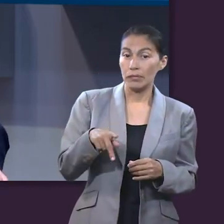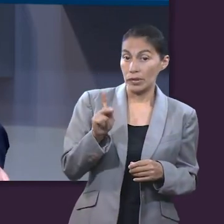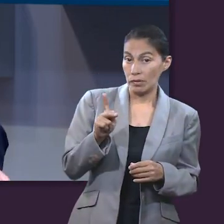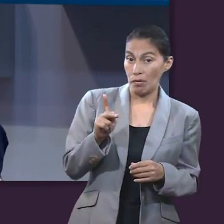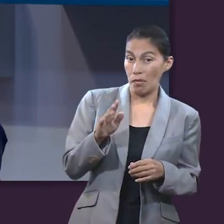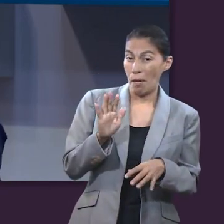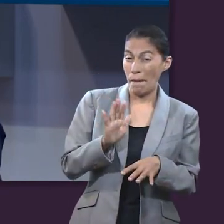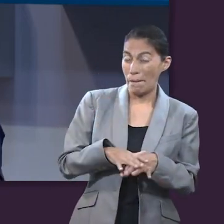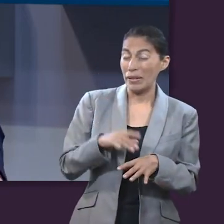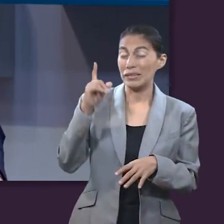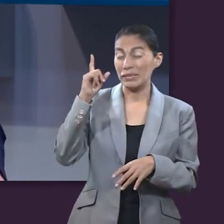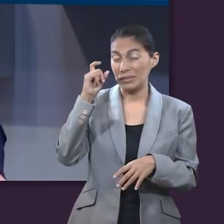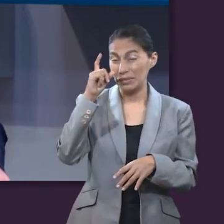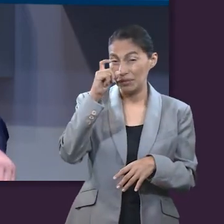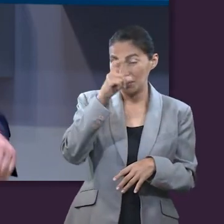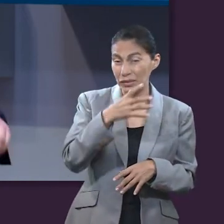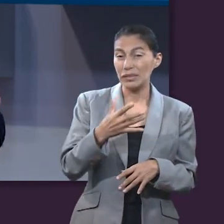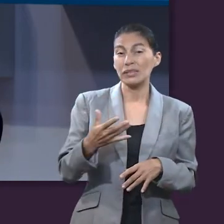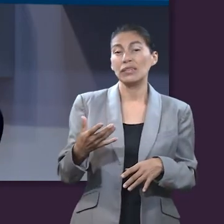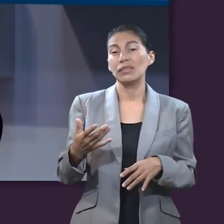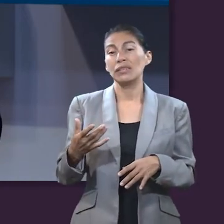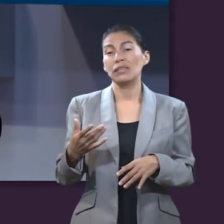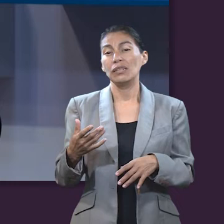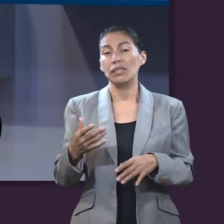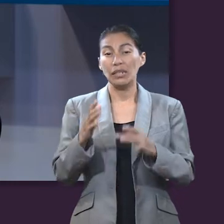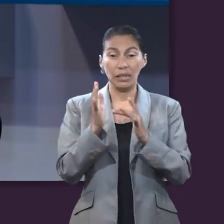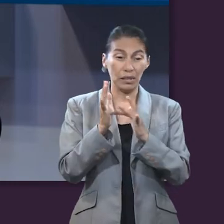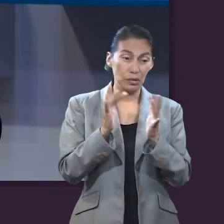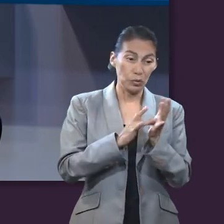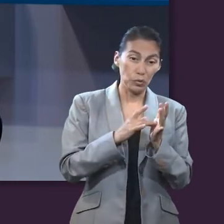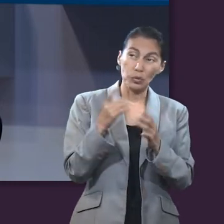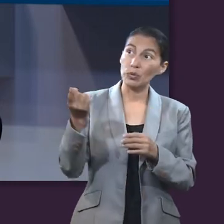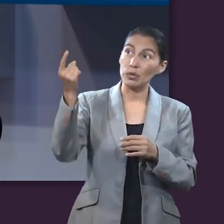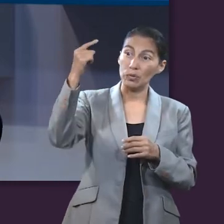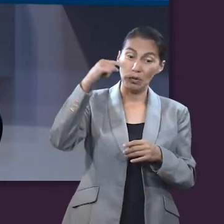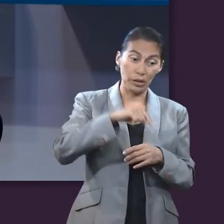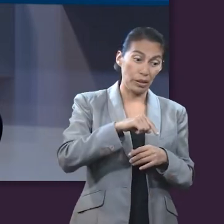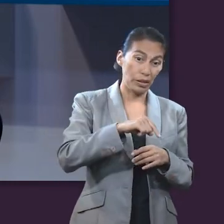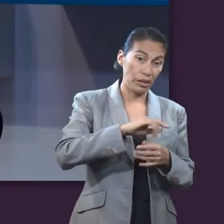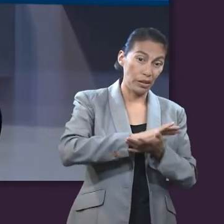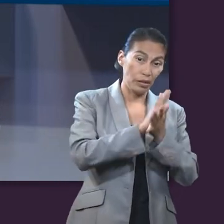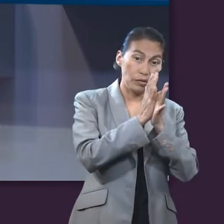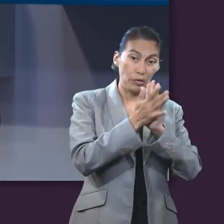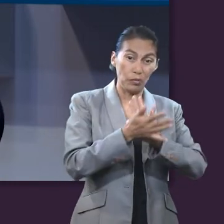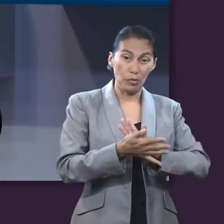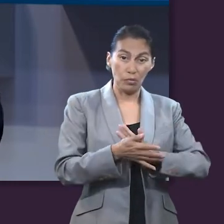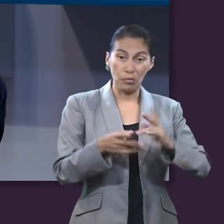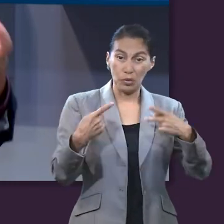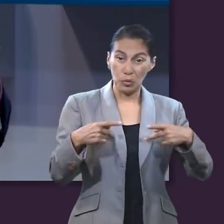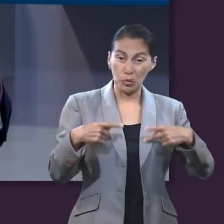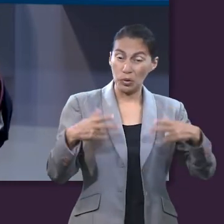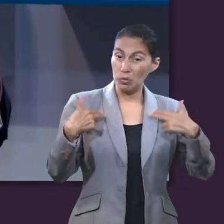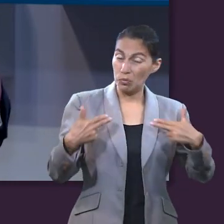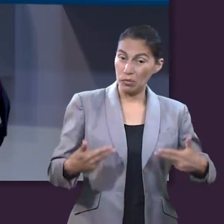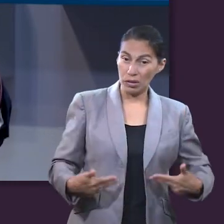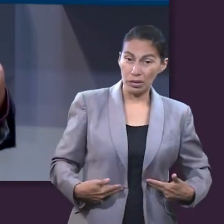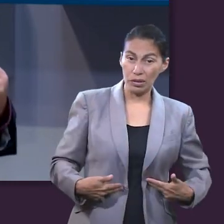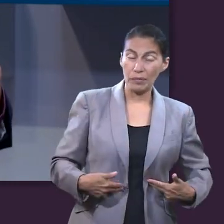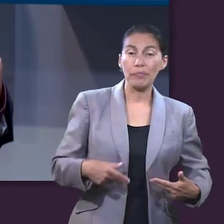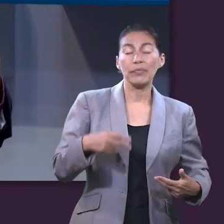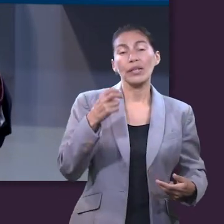Sin embargo, creo que lo más fuerte, lo más desafiante para Dios encarnado, Jesús,